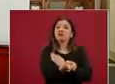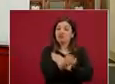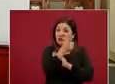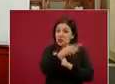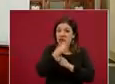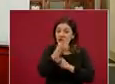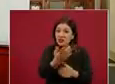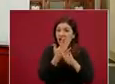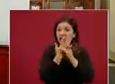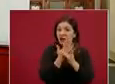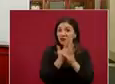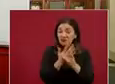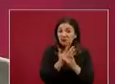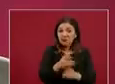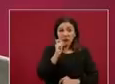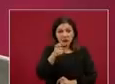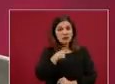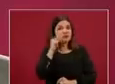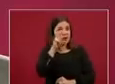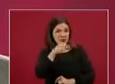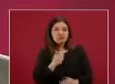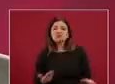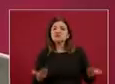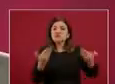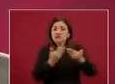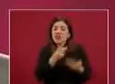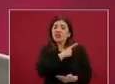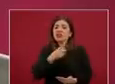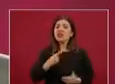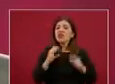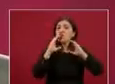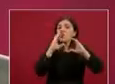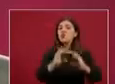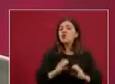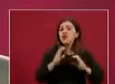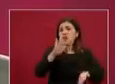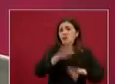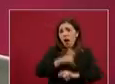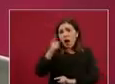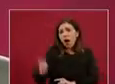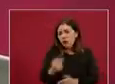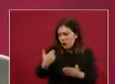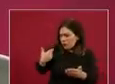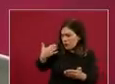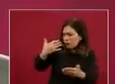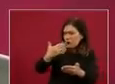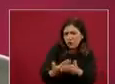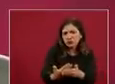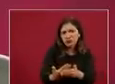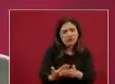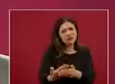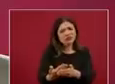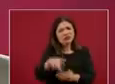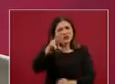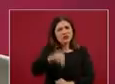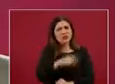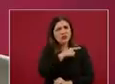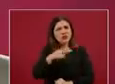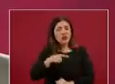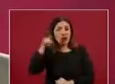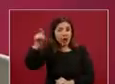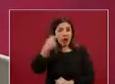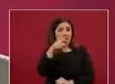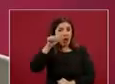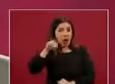ella declaró, cosa que me parece compatible con la prudencia que ella ha tenido a lo largo de todos estos meses, que no es procedente que en